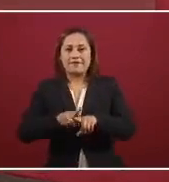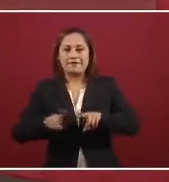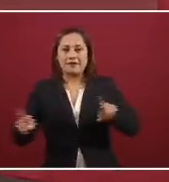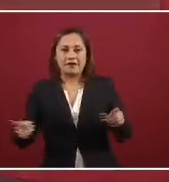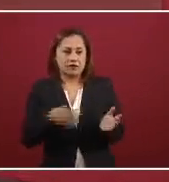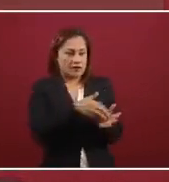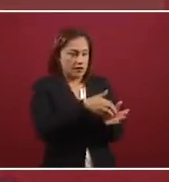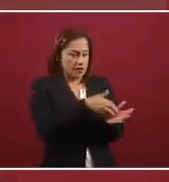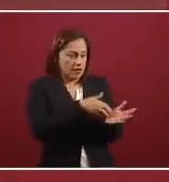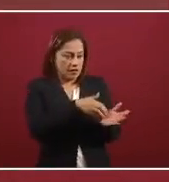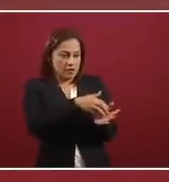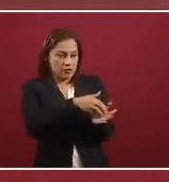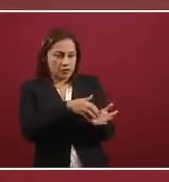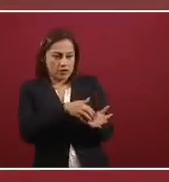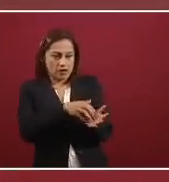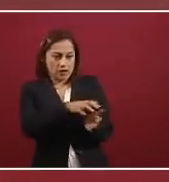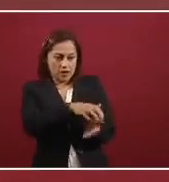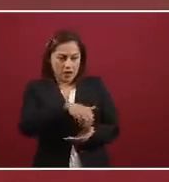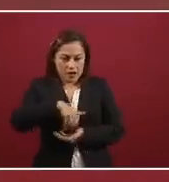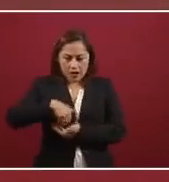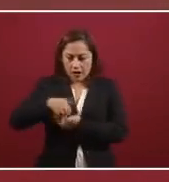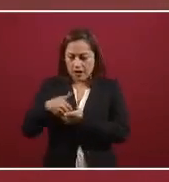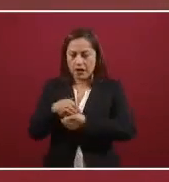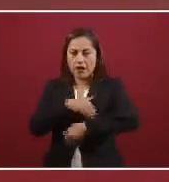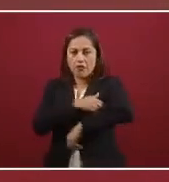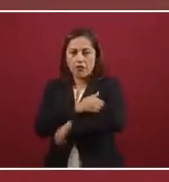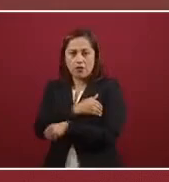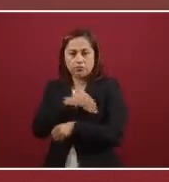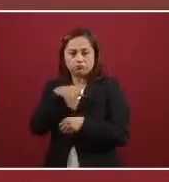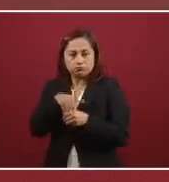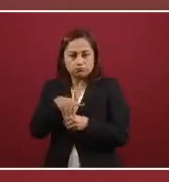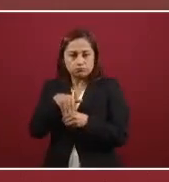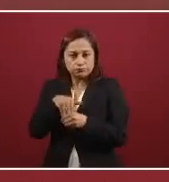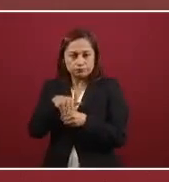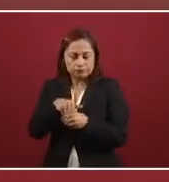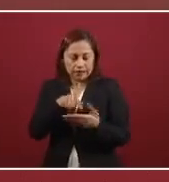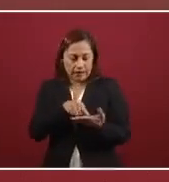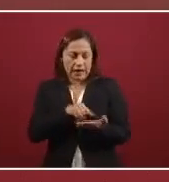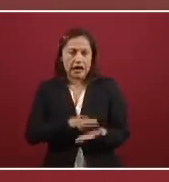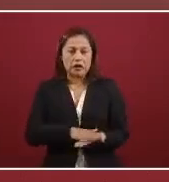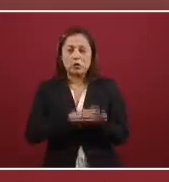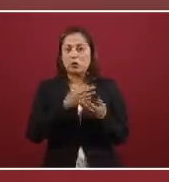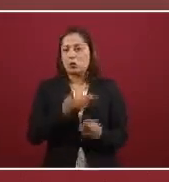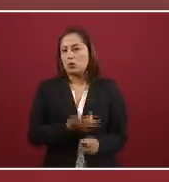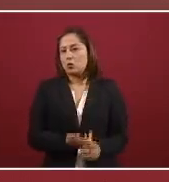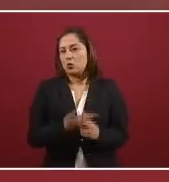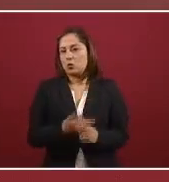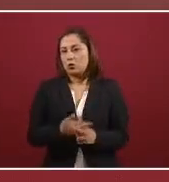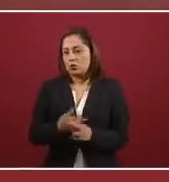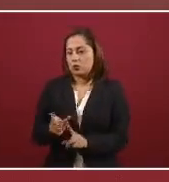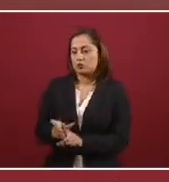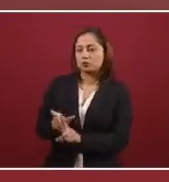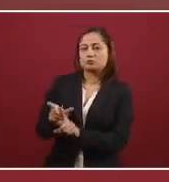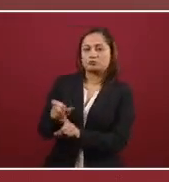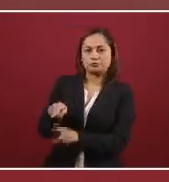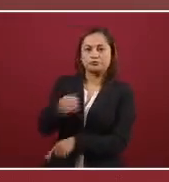para cuidar y proteger a los periodistas. Pero